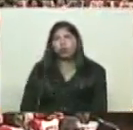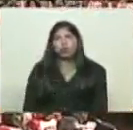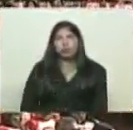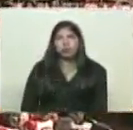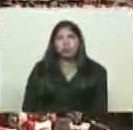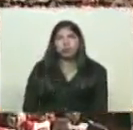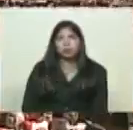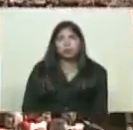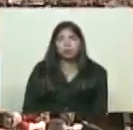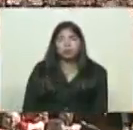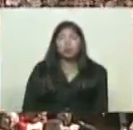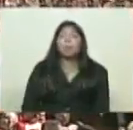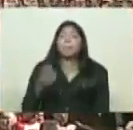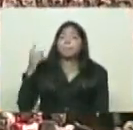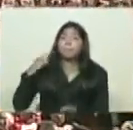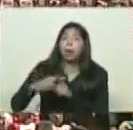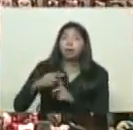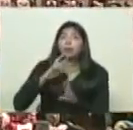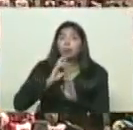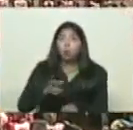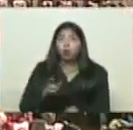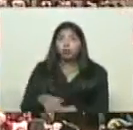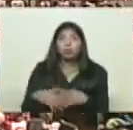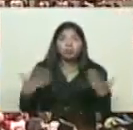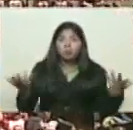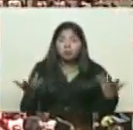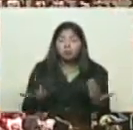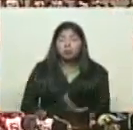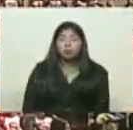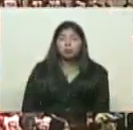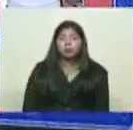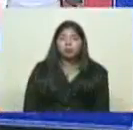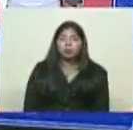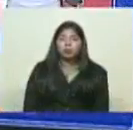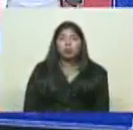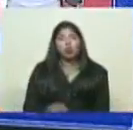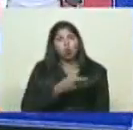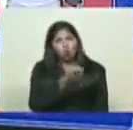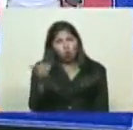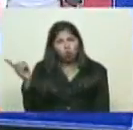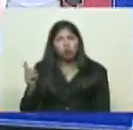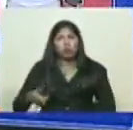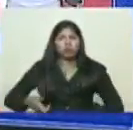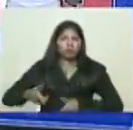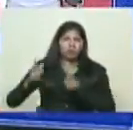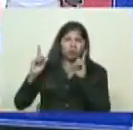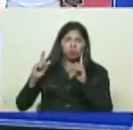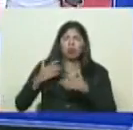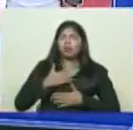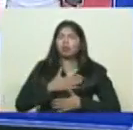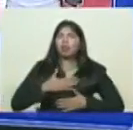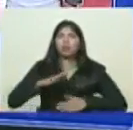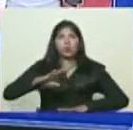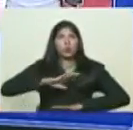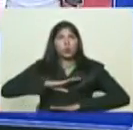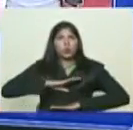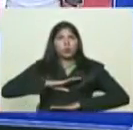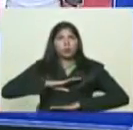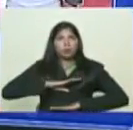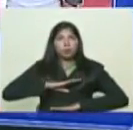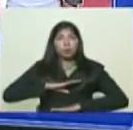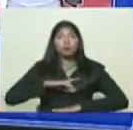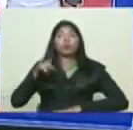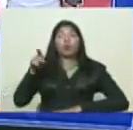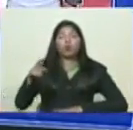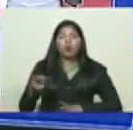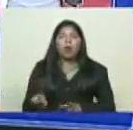de eso, también la respuesta material ha comenzado a llegar, y ustedes pueden sentirse satisfechos. Su palabra, que es la